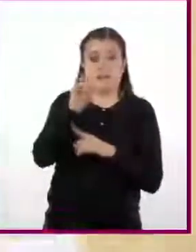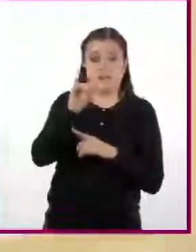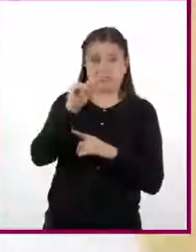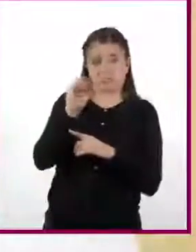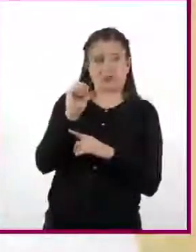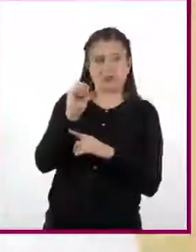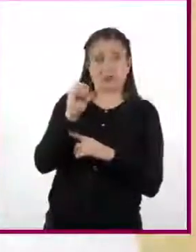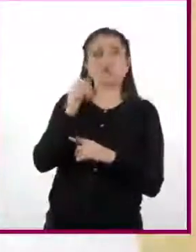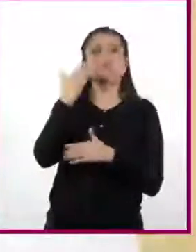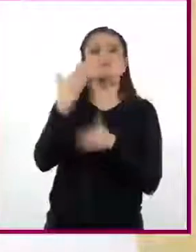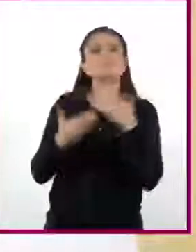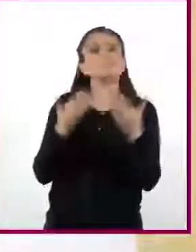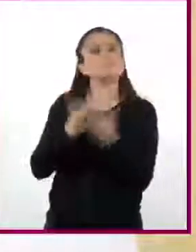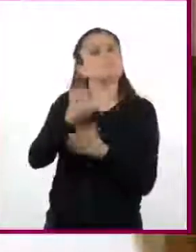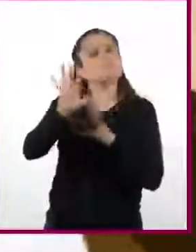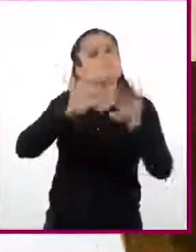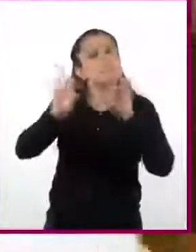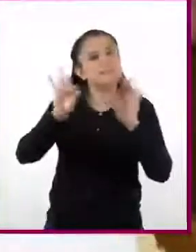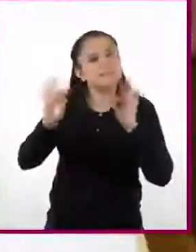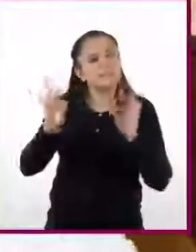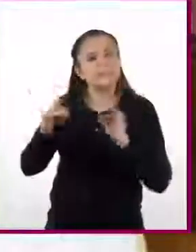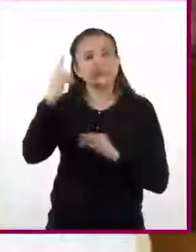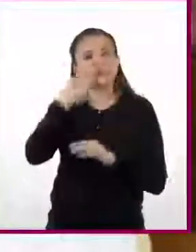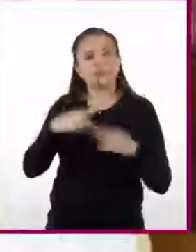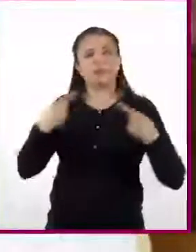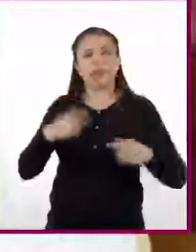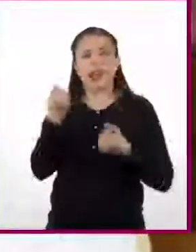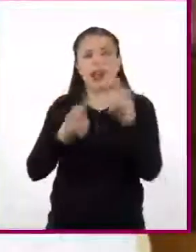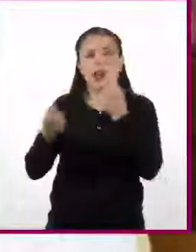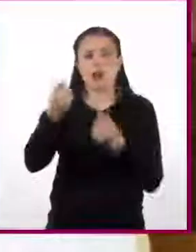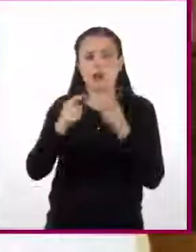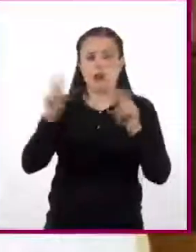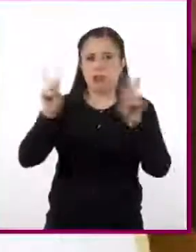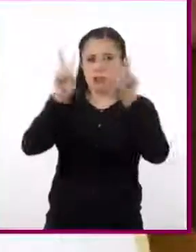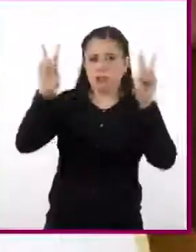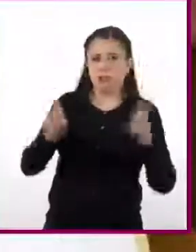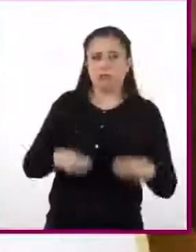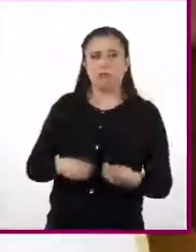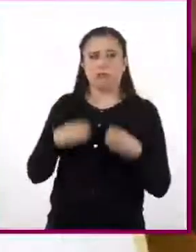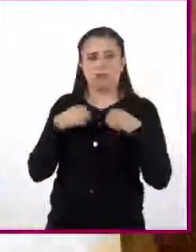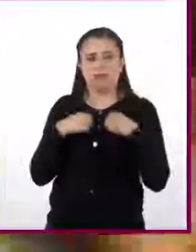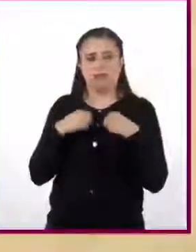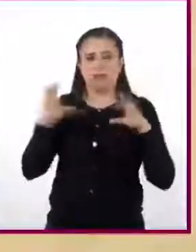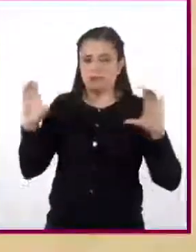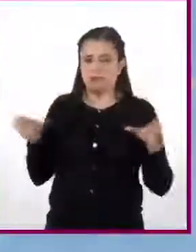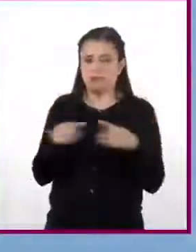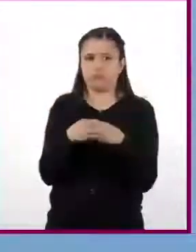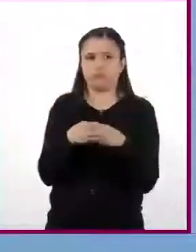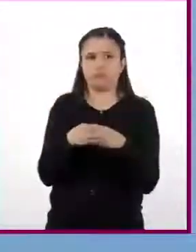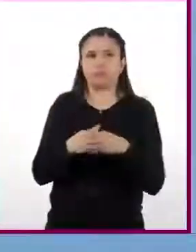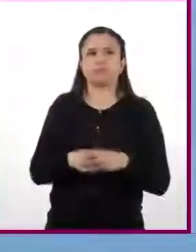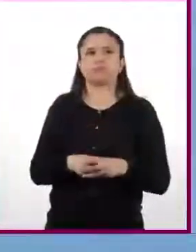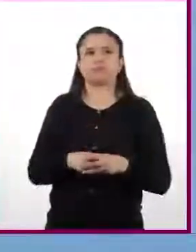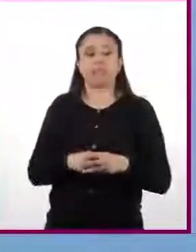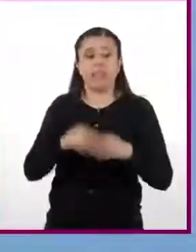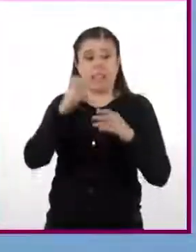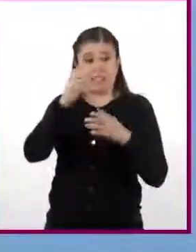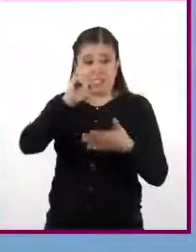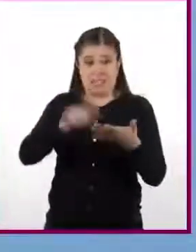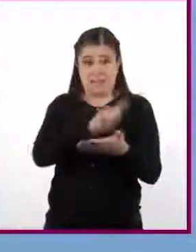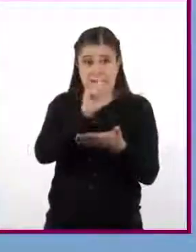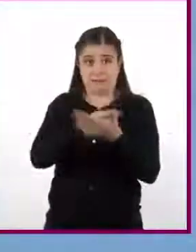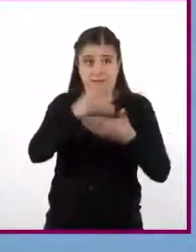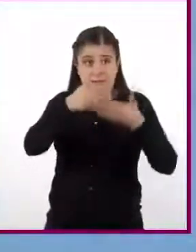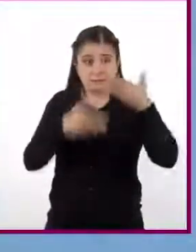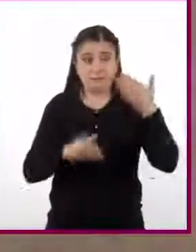sociedad la elección entre posibles alternativas sobre algún asunto muy importante en la vida colectiva. La iniciativa